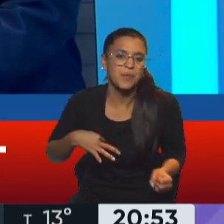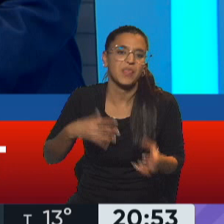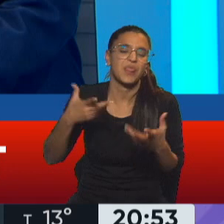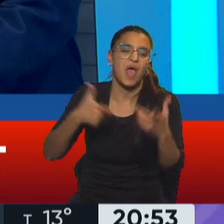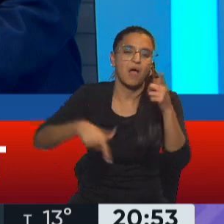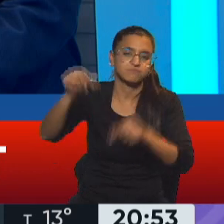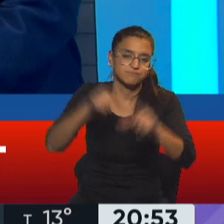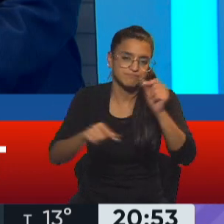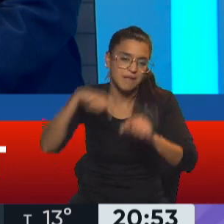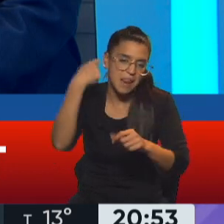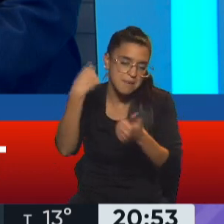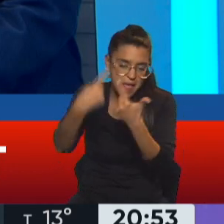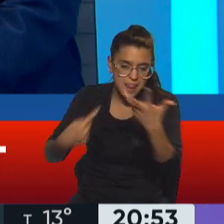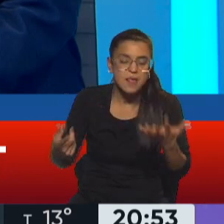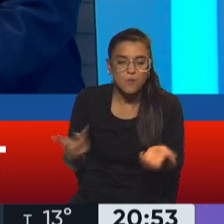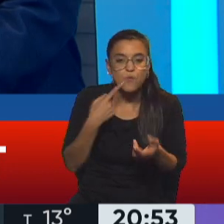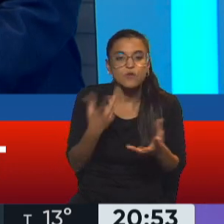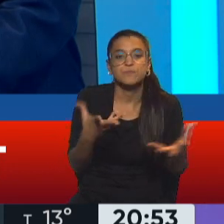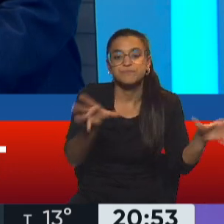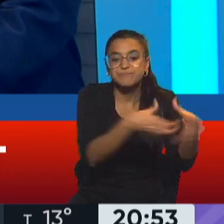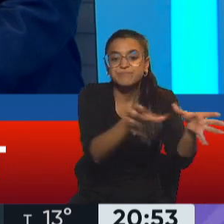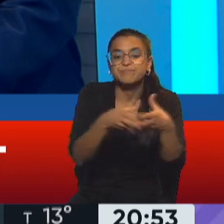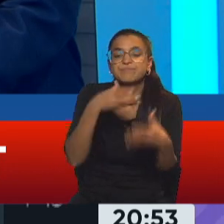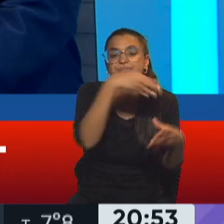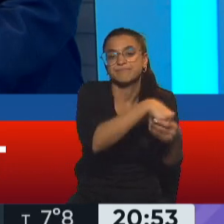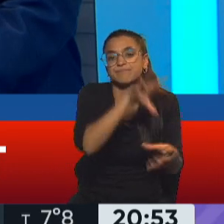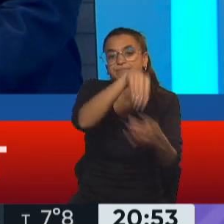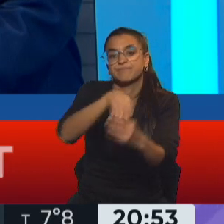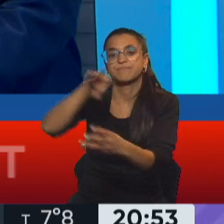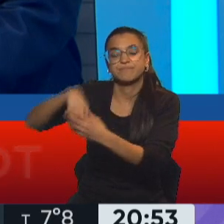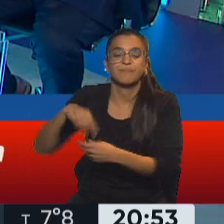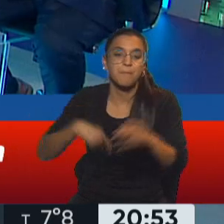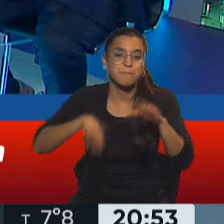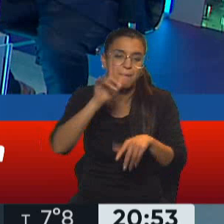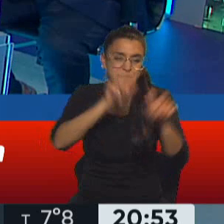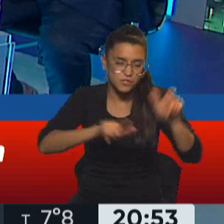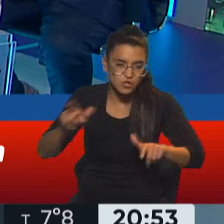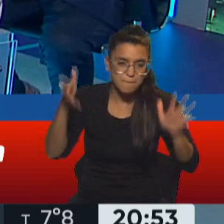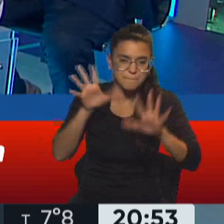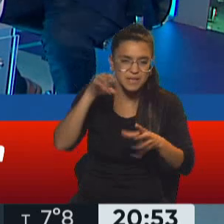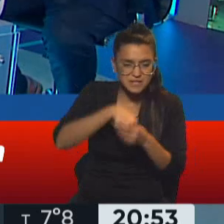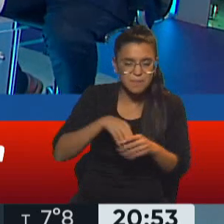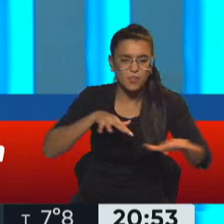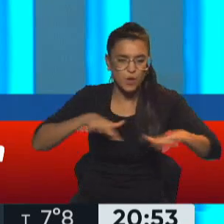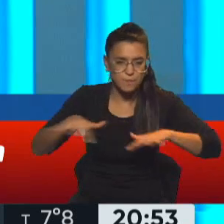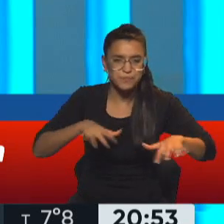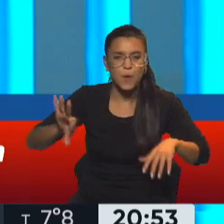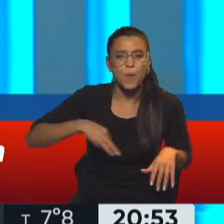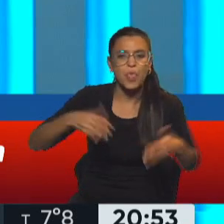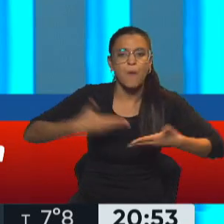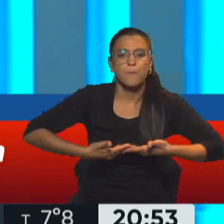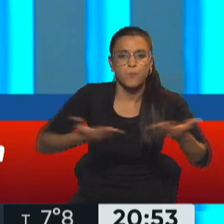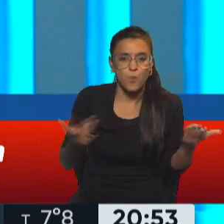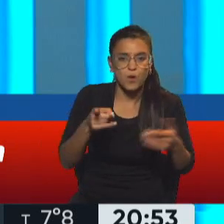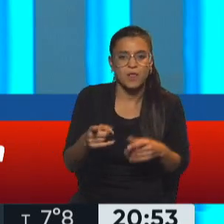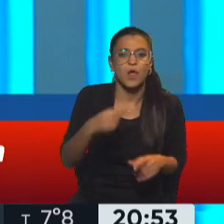silvestre, digamos. Adhieren a causas determinadas. Debe tener más gente participando activamente en la vida pública